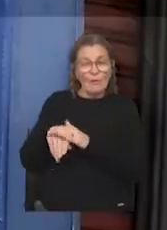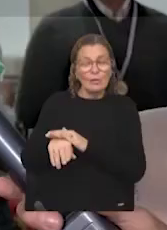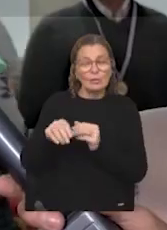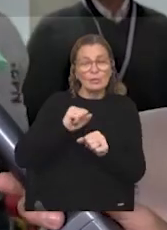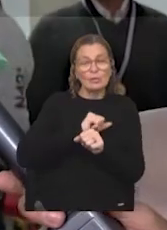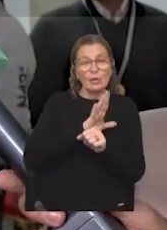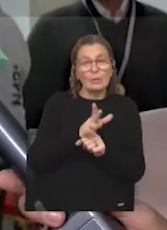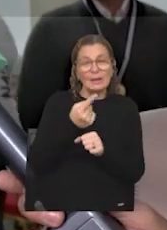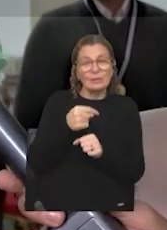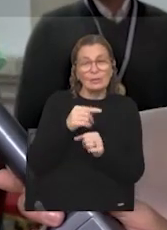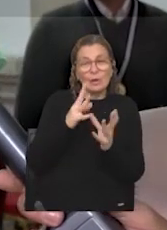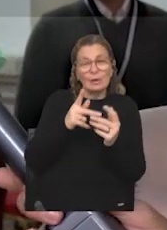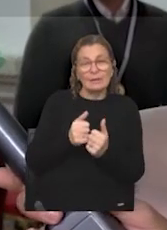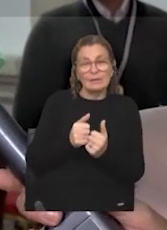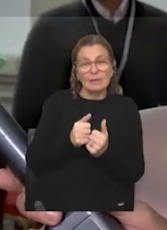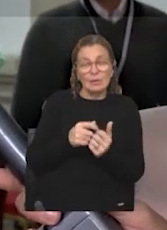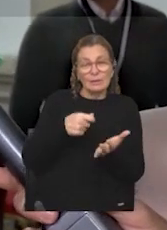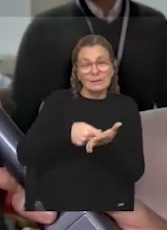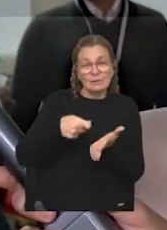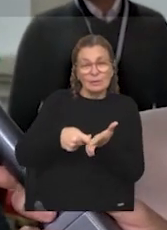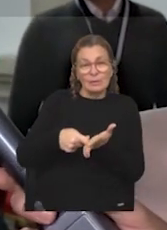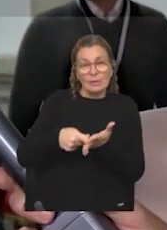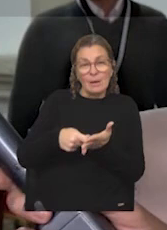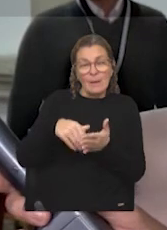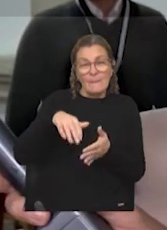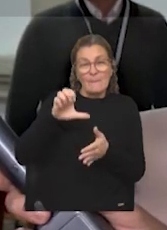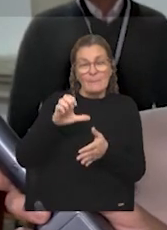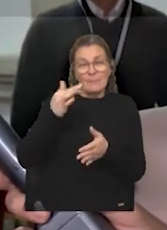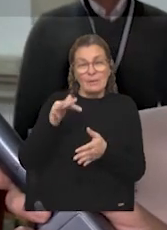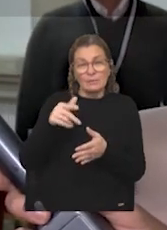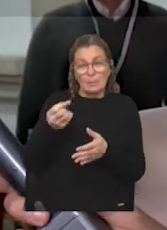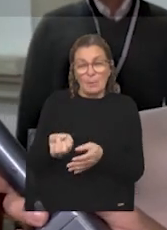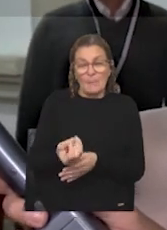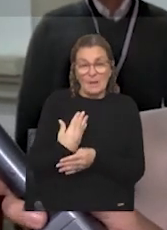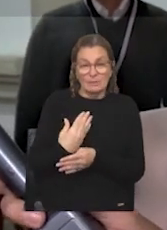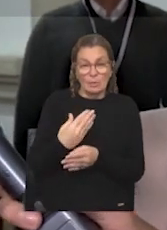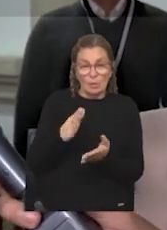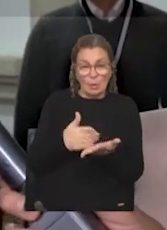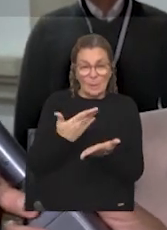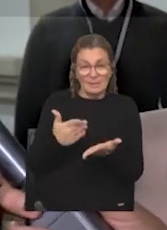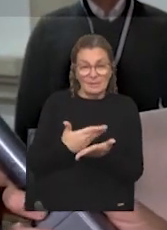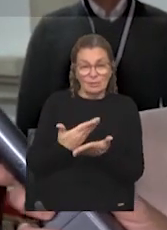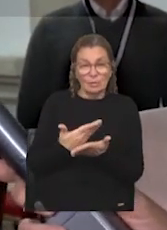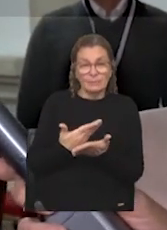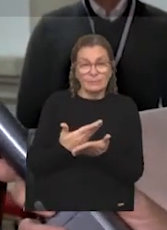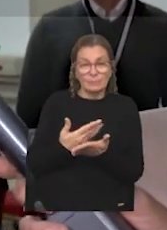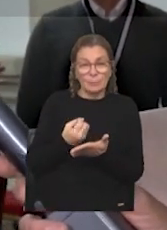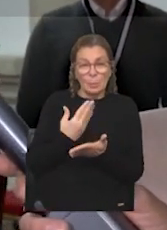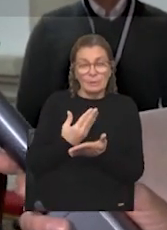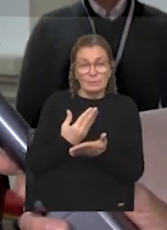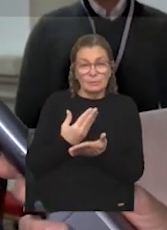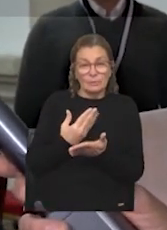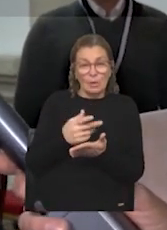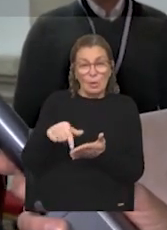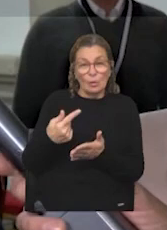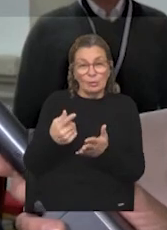covid entonces la organización rindió directamente al mef y el mef luego nos remitió la documentación a nosotros cuando como era